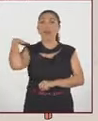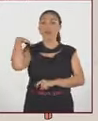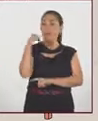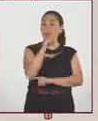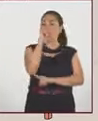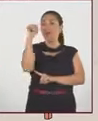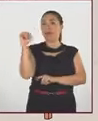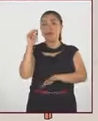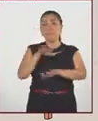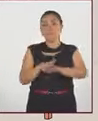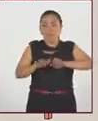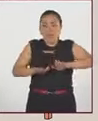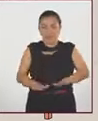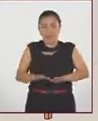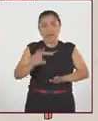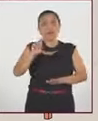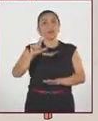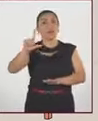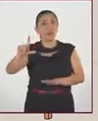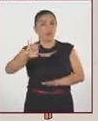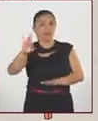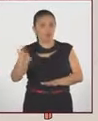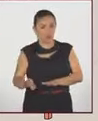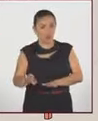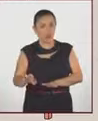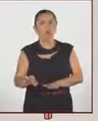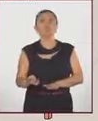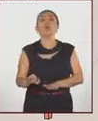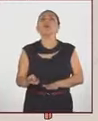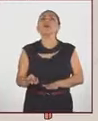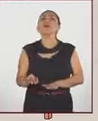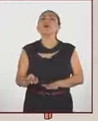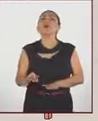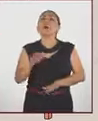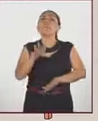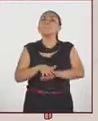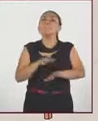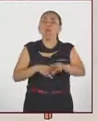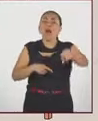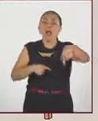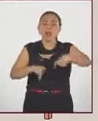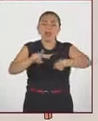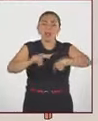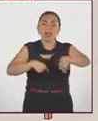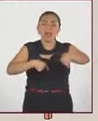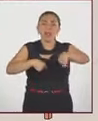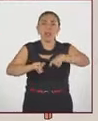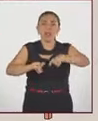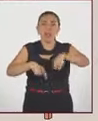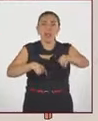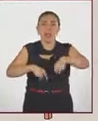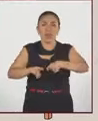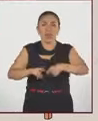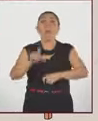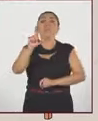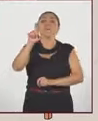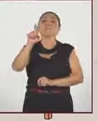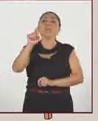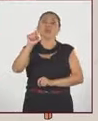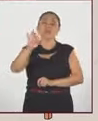pies en el suelo, 37%. Pies colgando con rodillas a 90 grados,